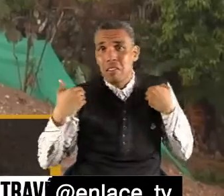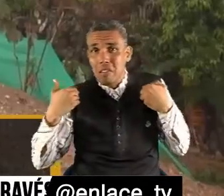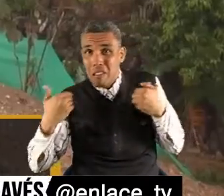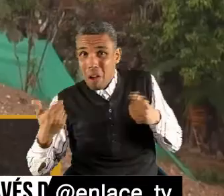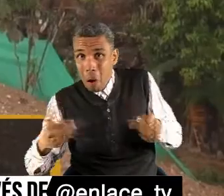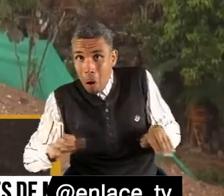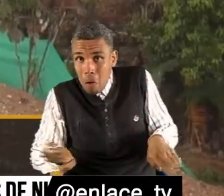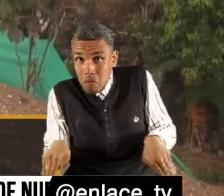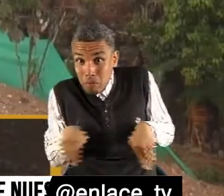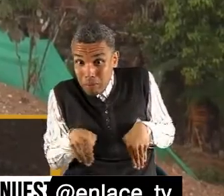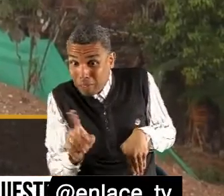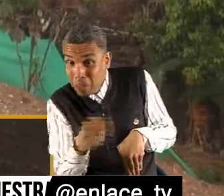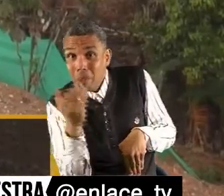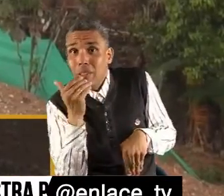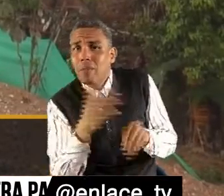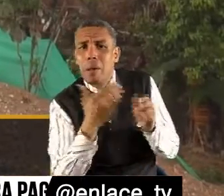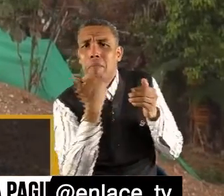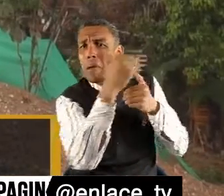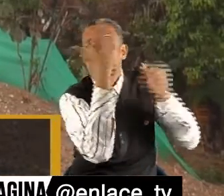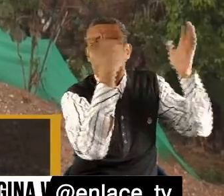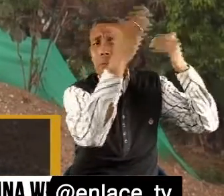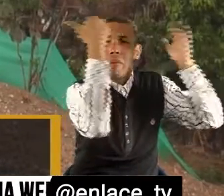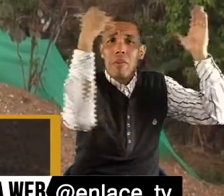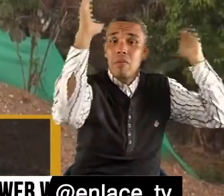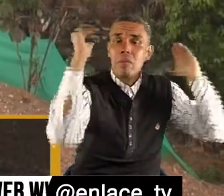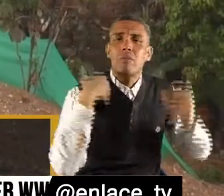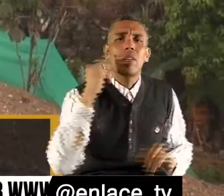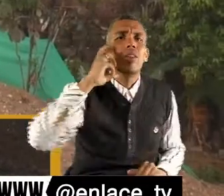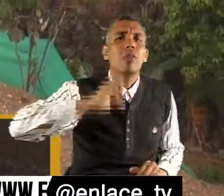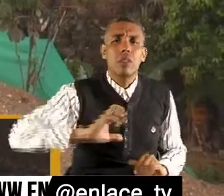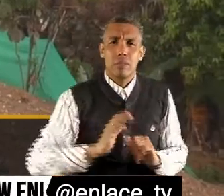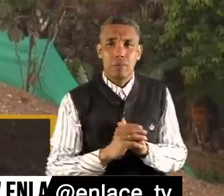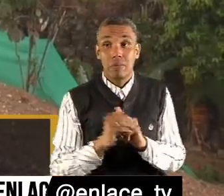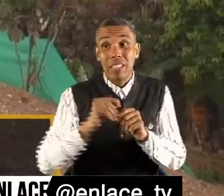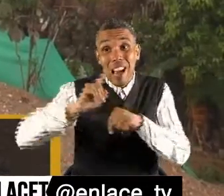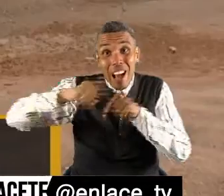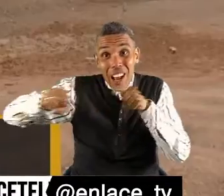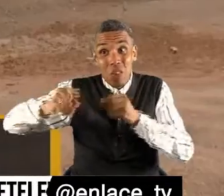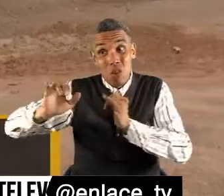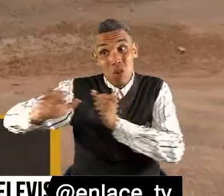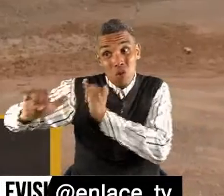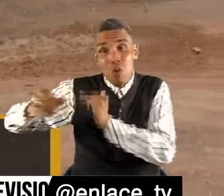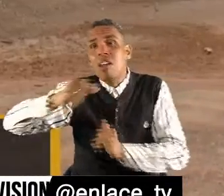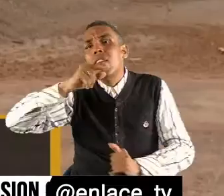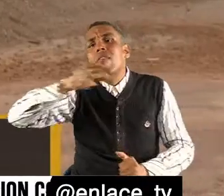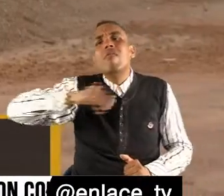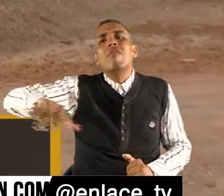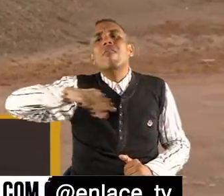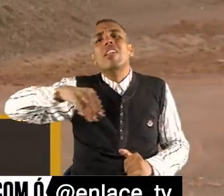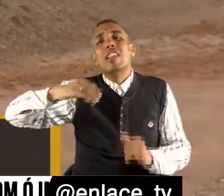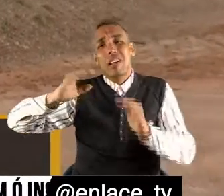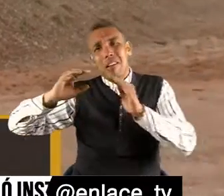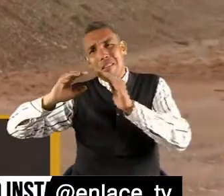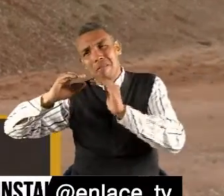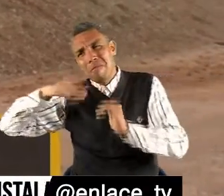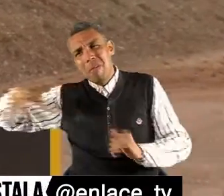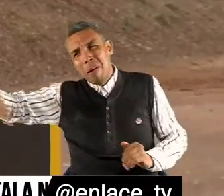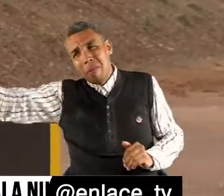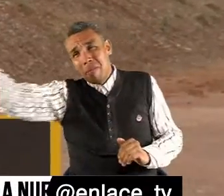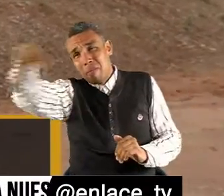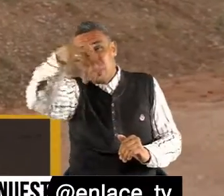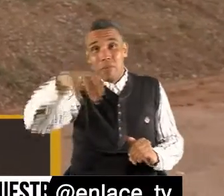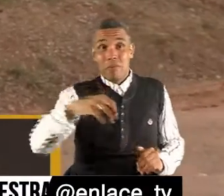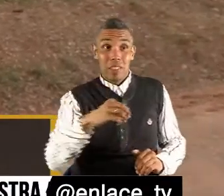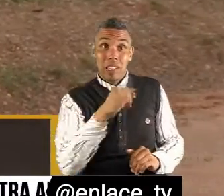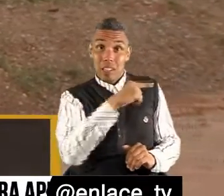lugar. Compañeros dueños de finca le han pagado su finca, han aceptado las ventas de la finca, pero en la mía